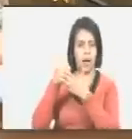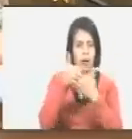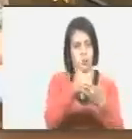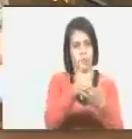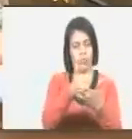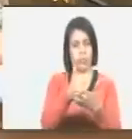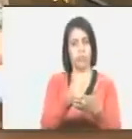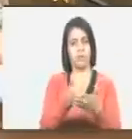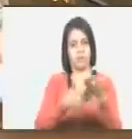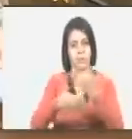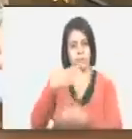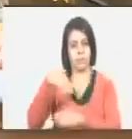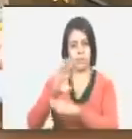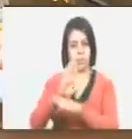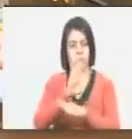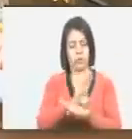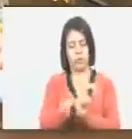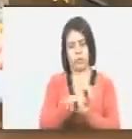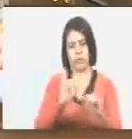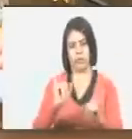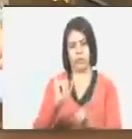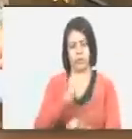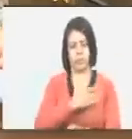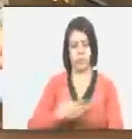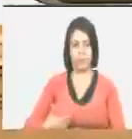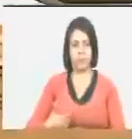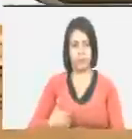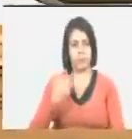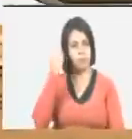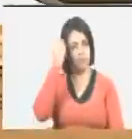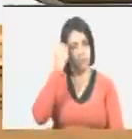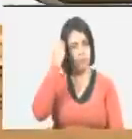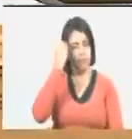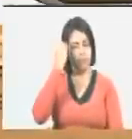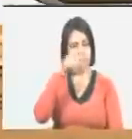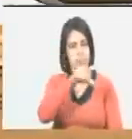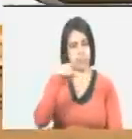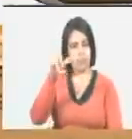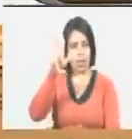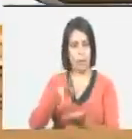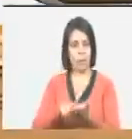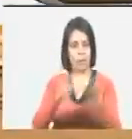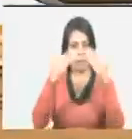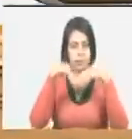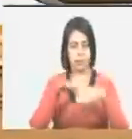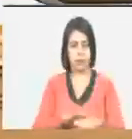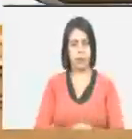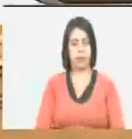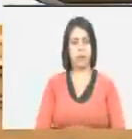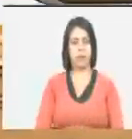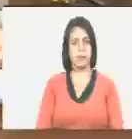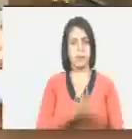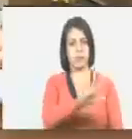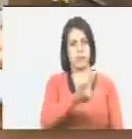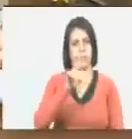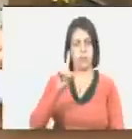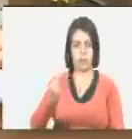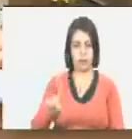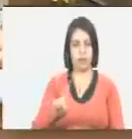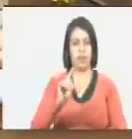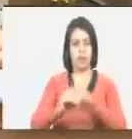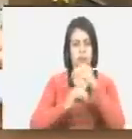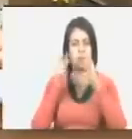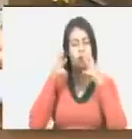colaboración, retribución y protección. Es todo, presidente. En consideración el epígrafe. Ha aprobado. Siguiente. Quincuagésimo